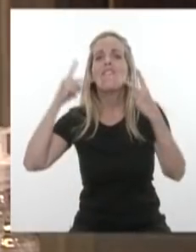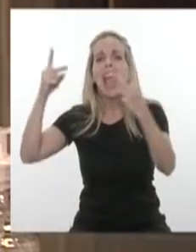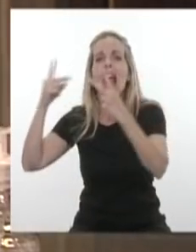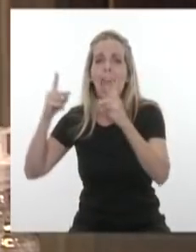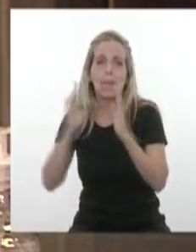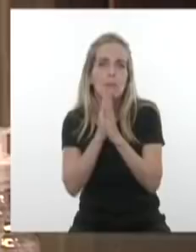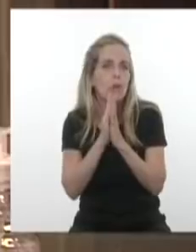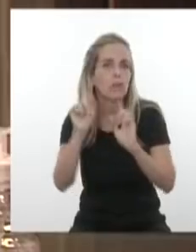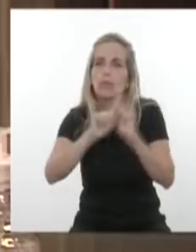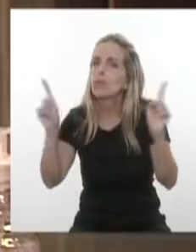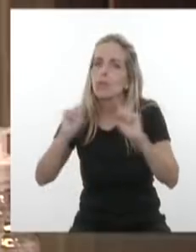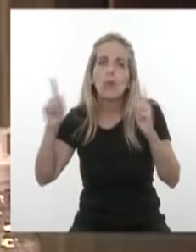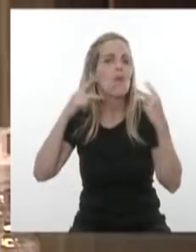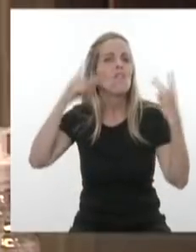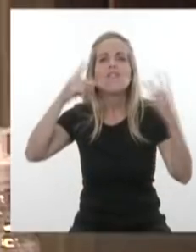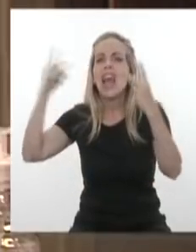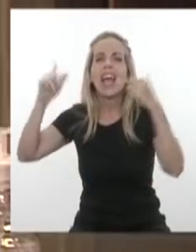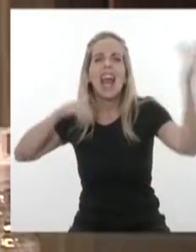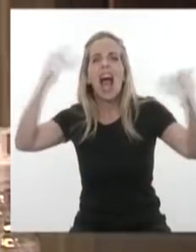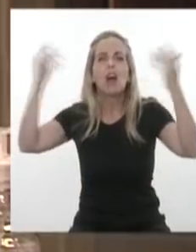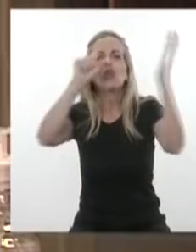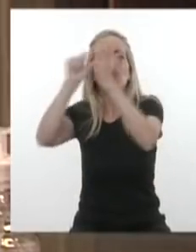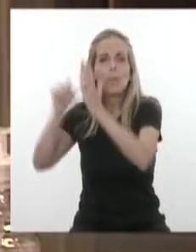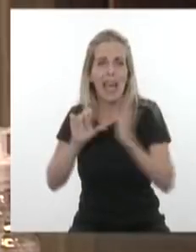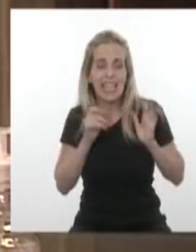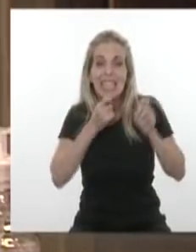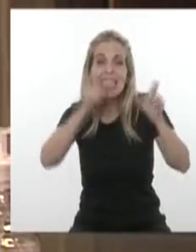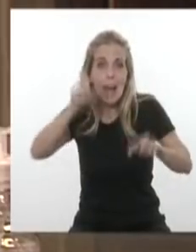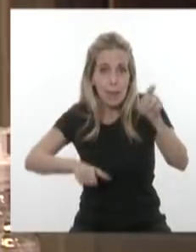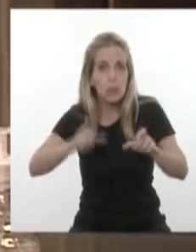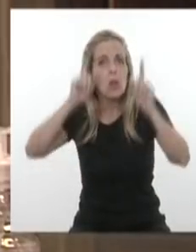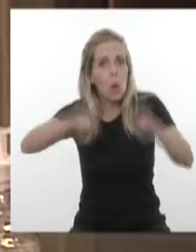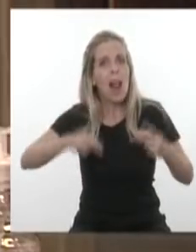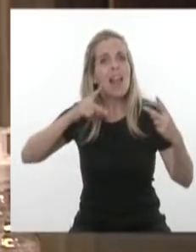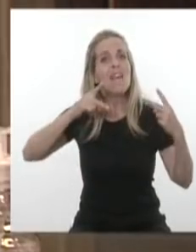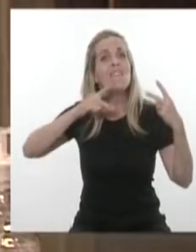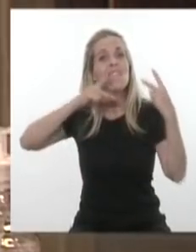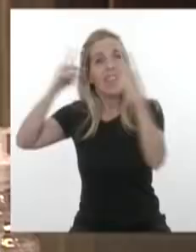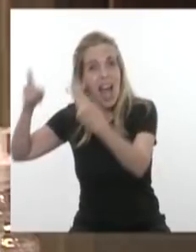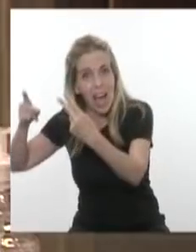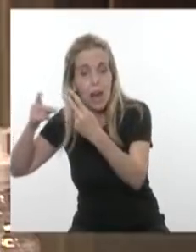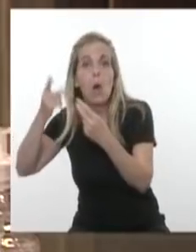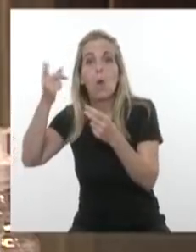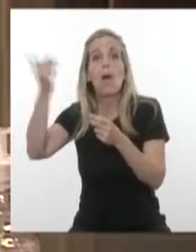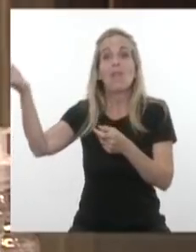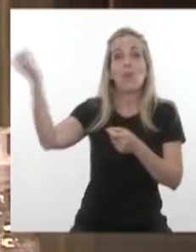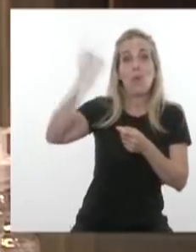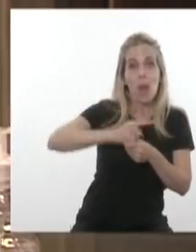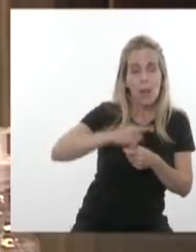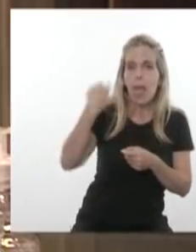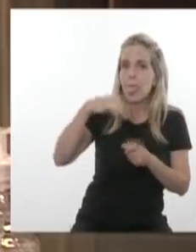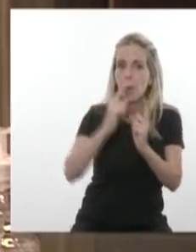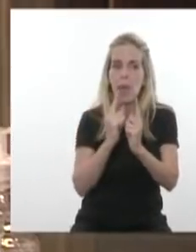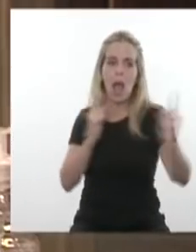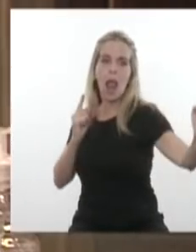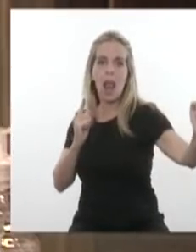viajar al exterior quienes lo hagan al regresar deberán aislarse y someterse a cuidados